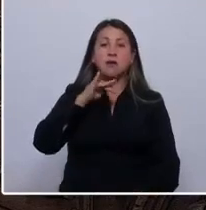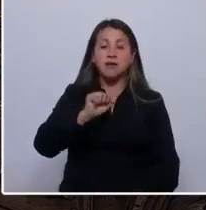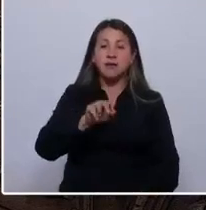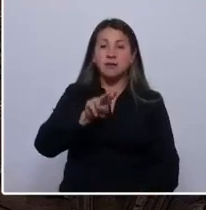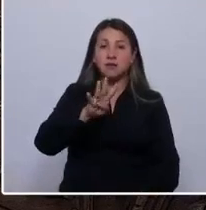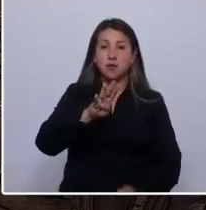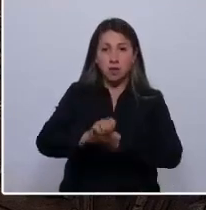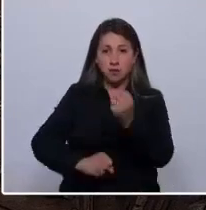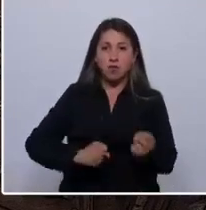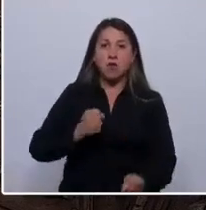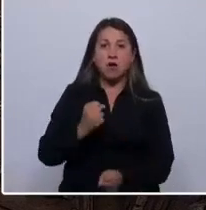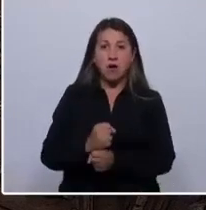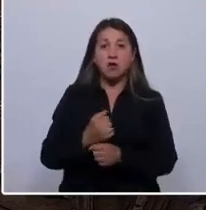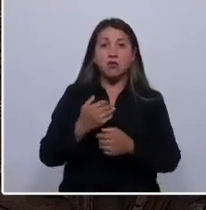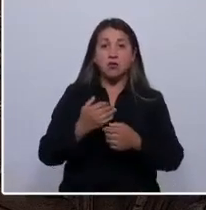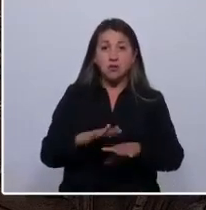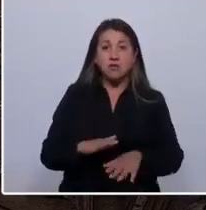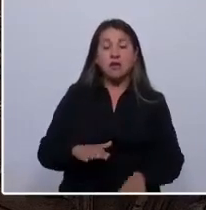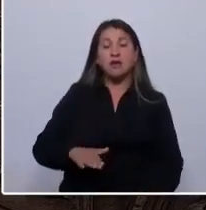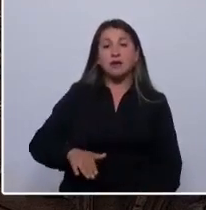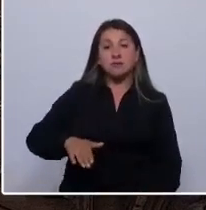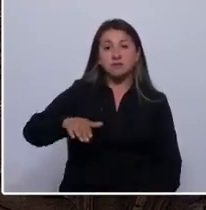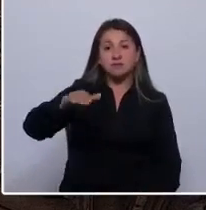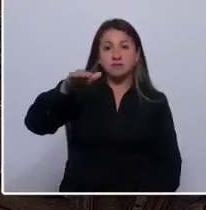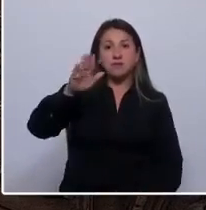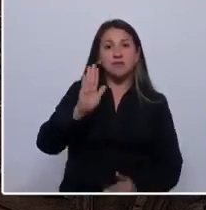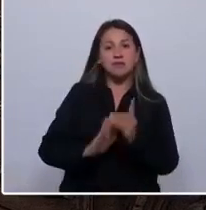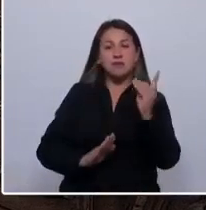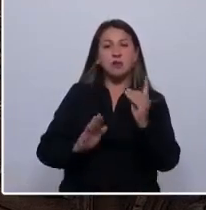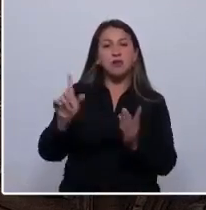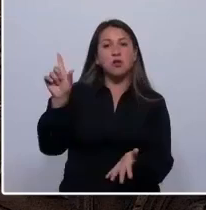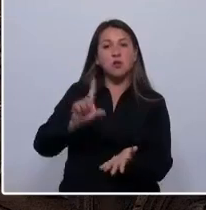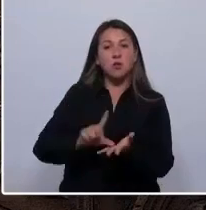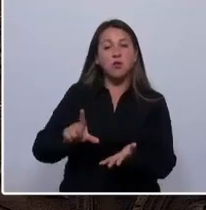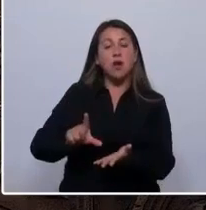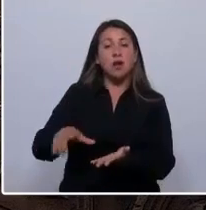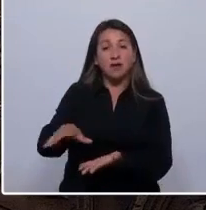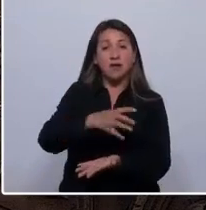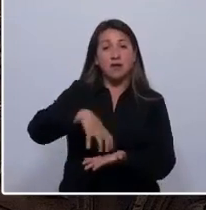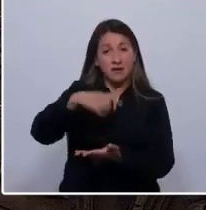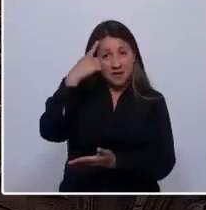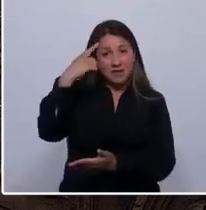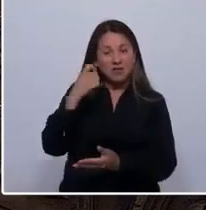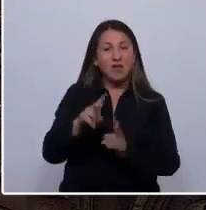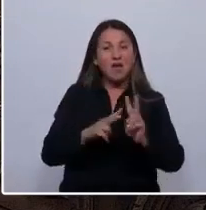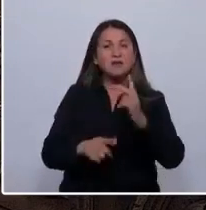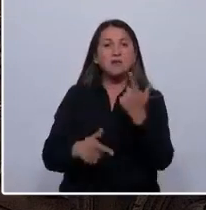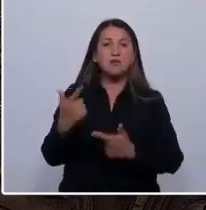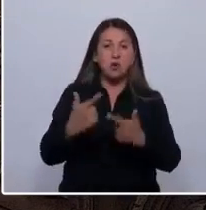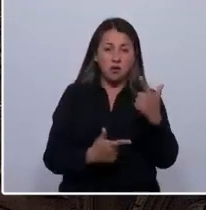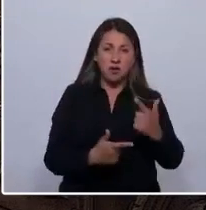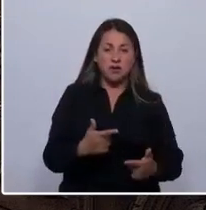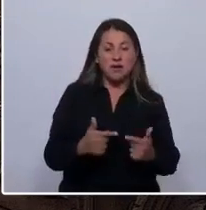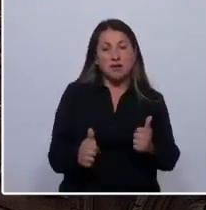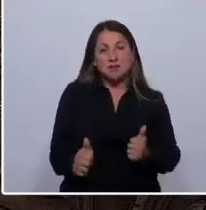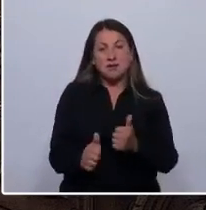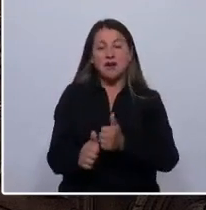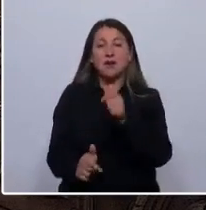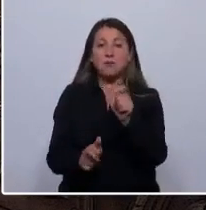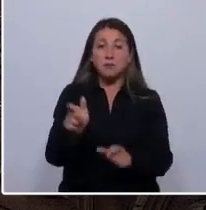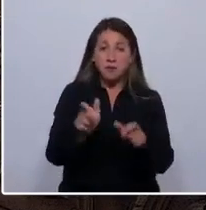años. Llevó crecimiento y desarrollo a este lugar, por lo que creo que hacer política cercana a la